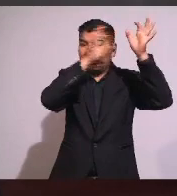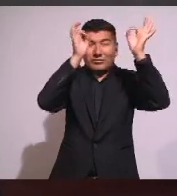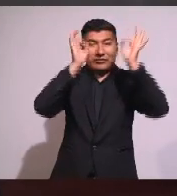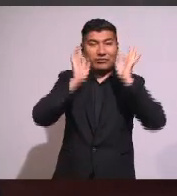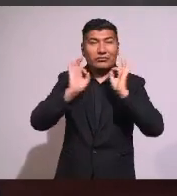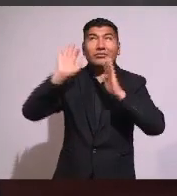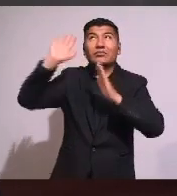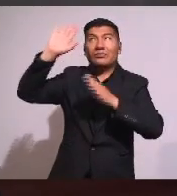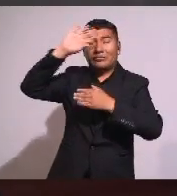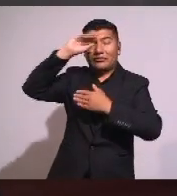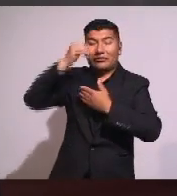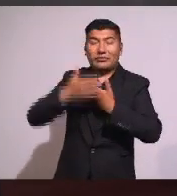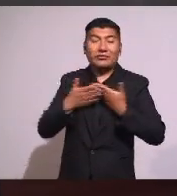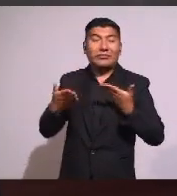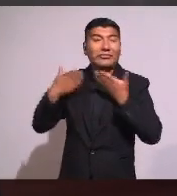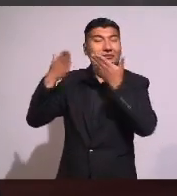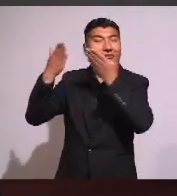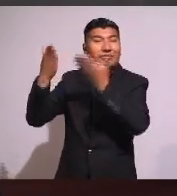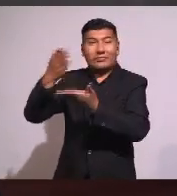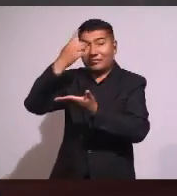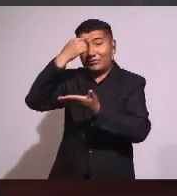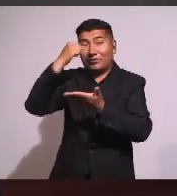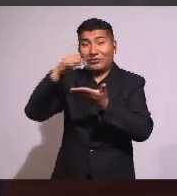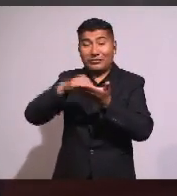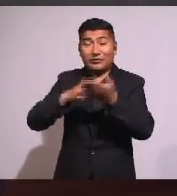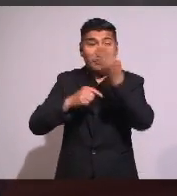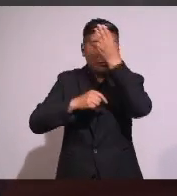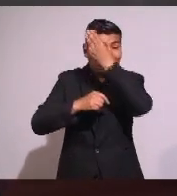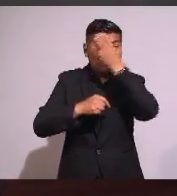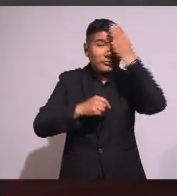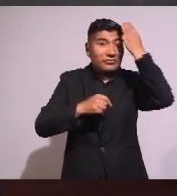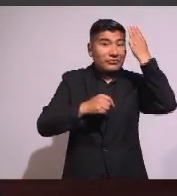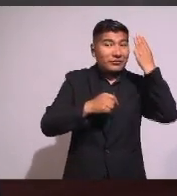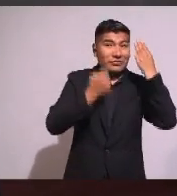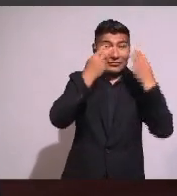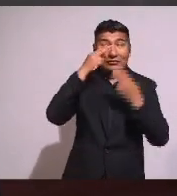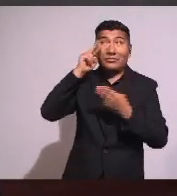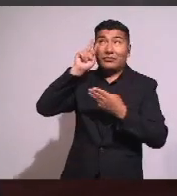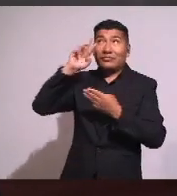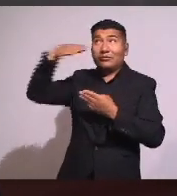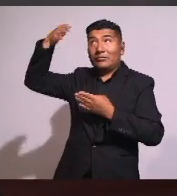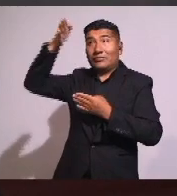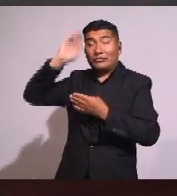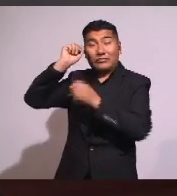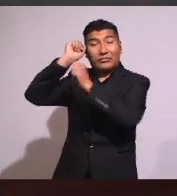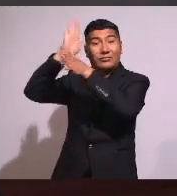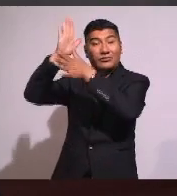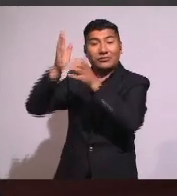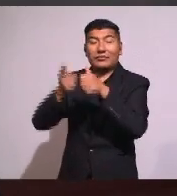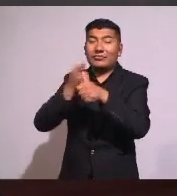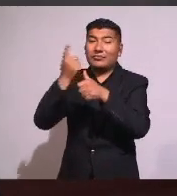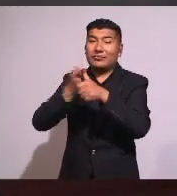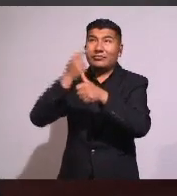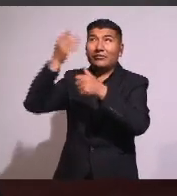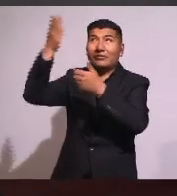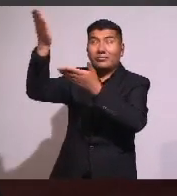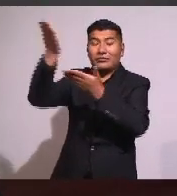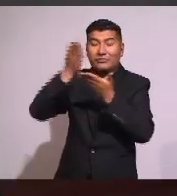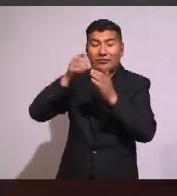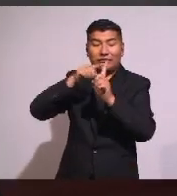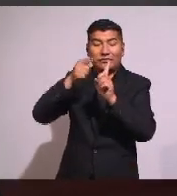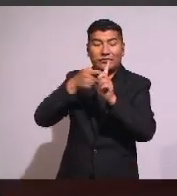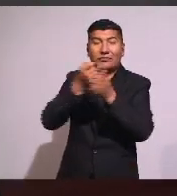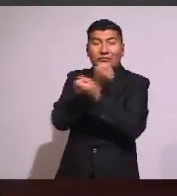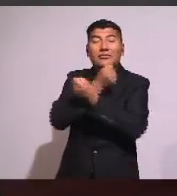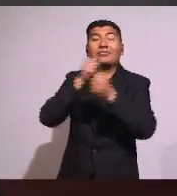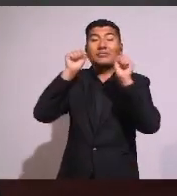de su Hijo. Y por eso ella, contemplando a Dios Padre que primero ofrece a su Hijo como